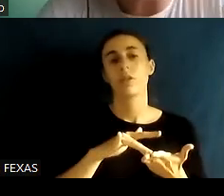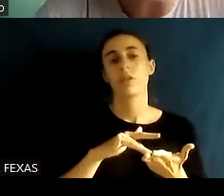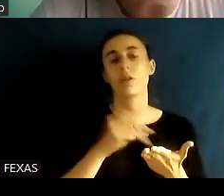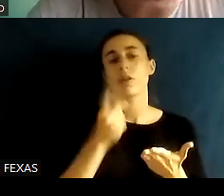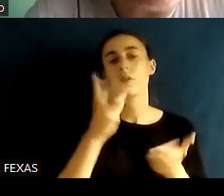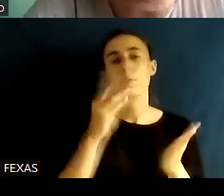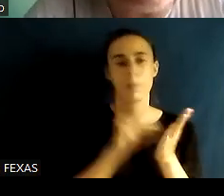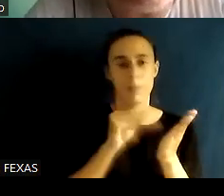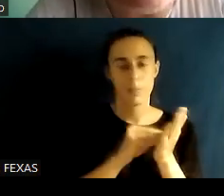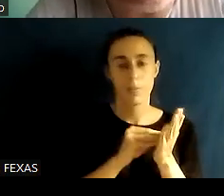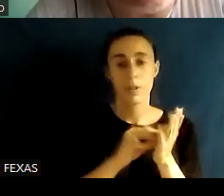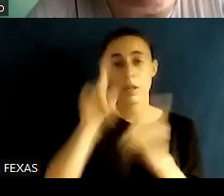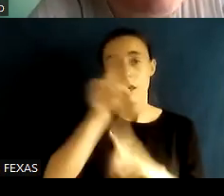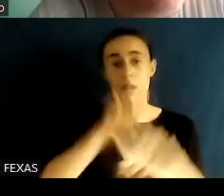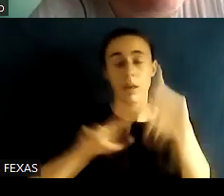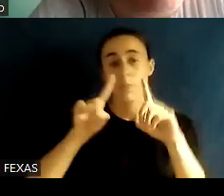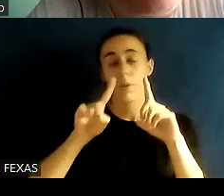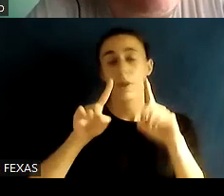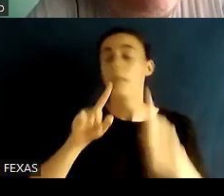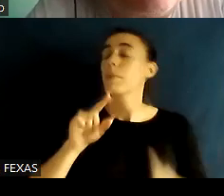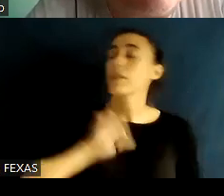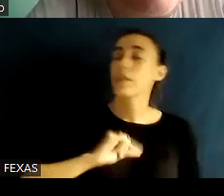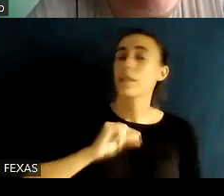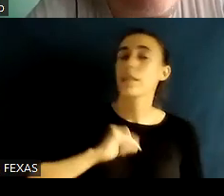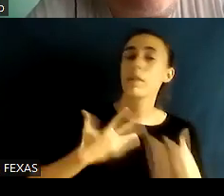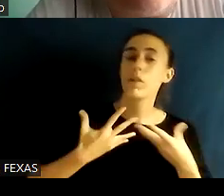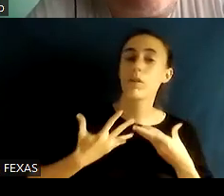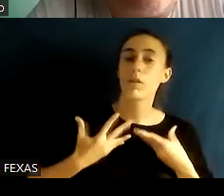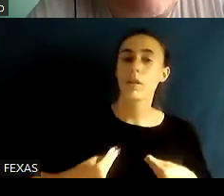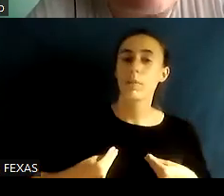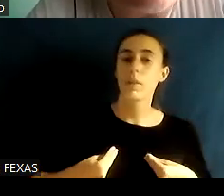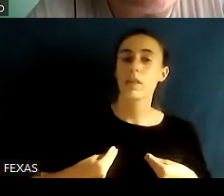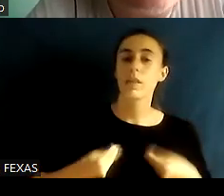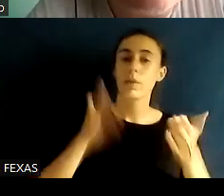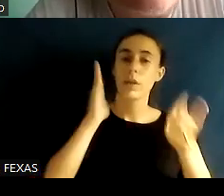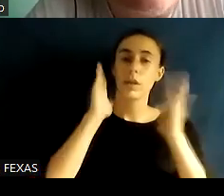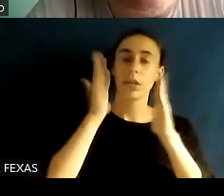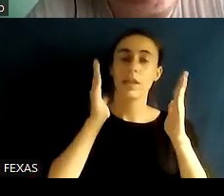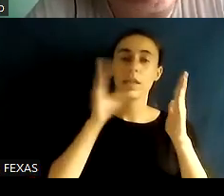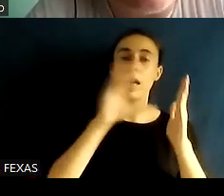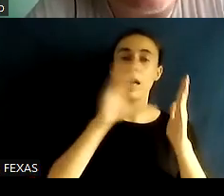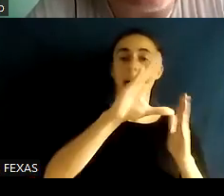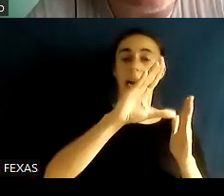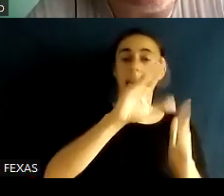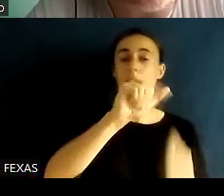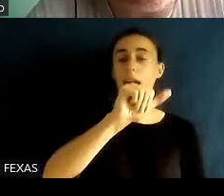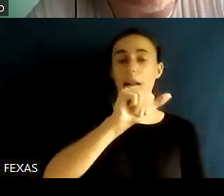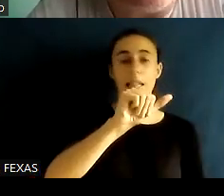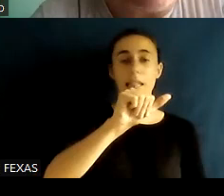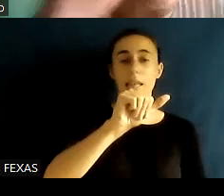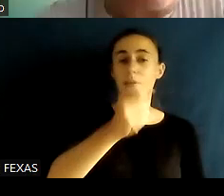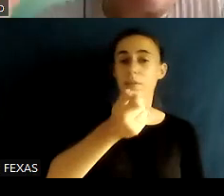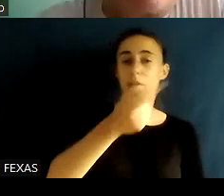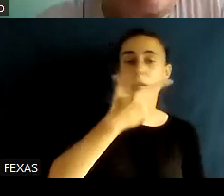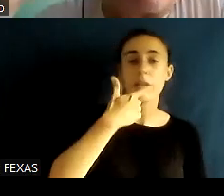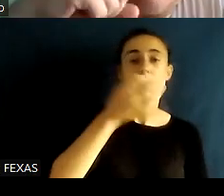El problema de tratar el ánimo depresivo o el desánimo con calcio es que, en